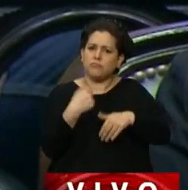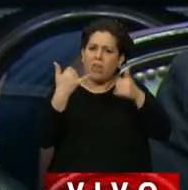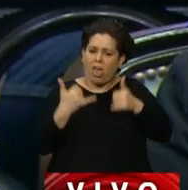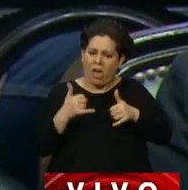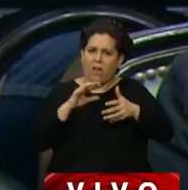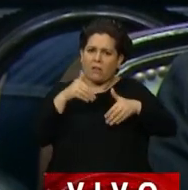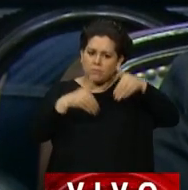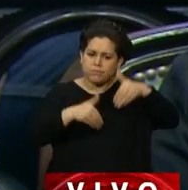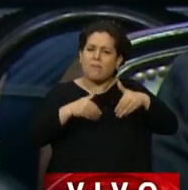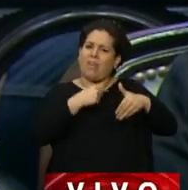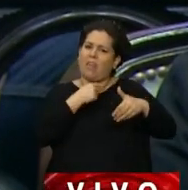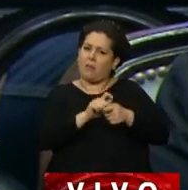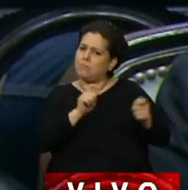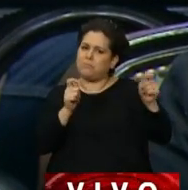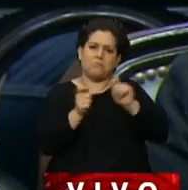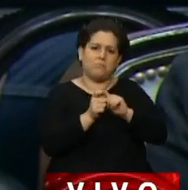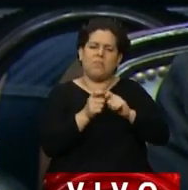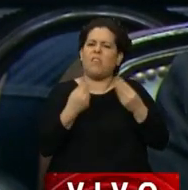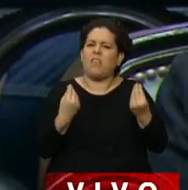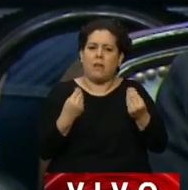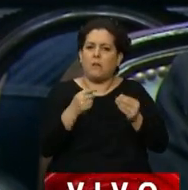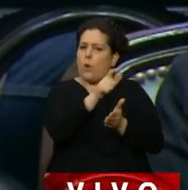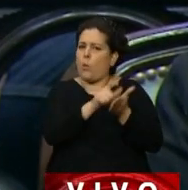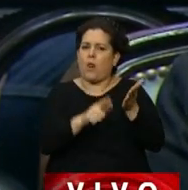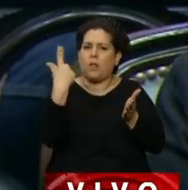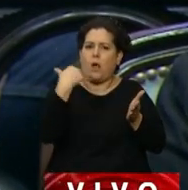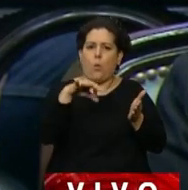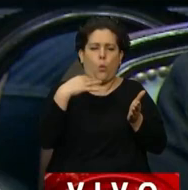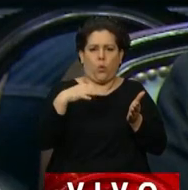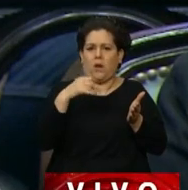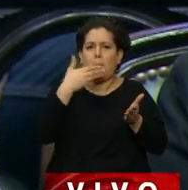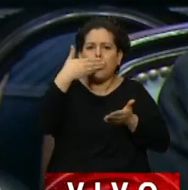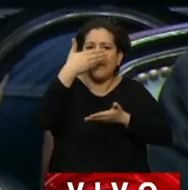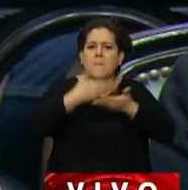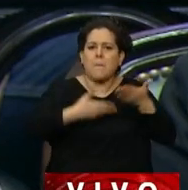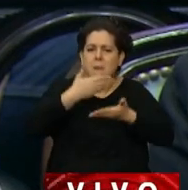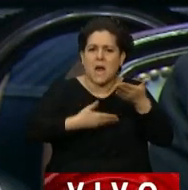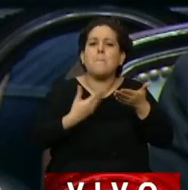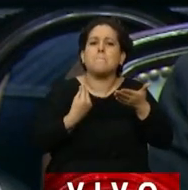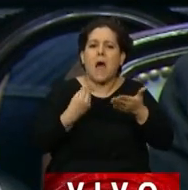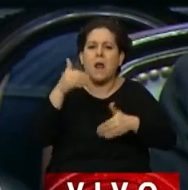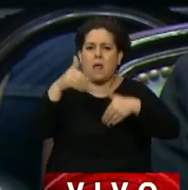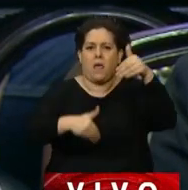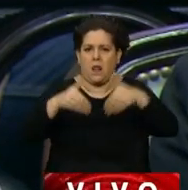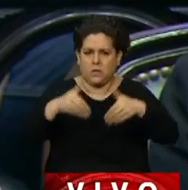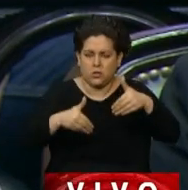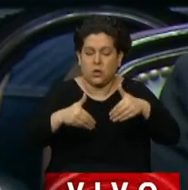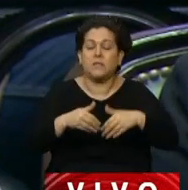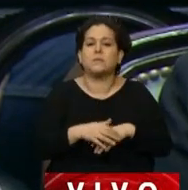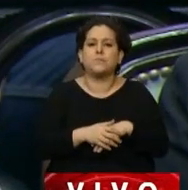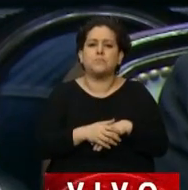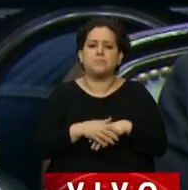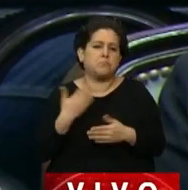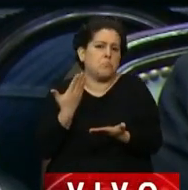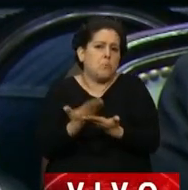electoral. Estamos hablando de la boleta única de papel para la emisión del sufragio. Esta